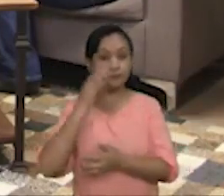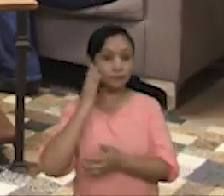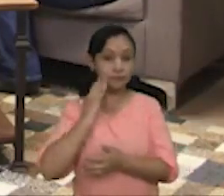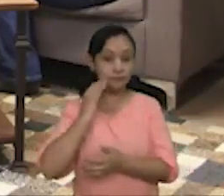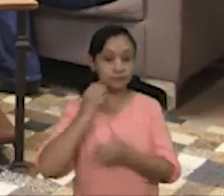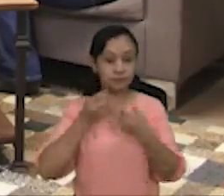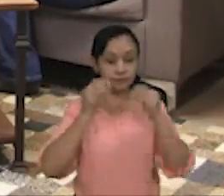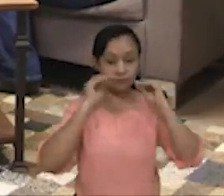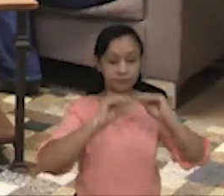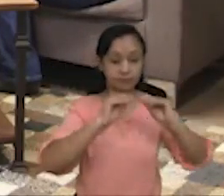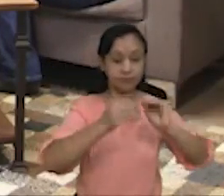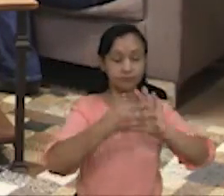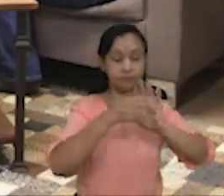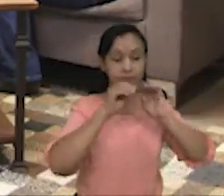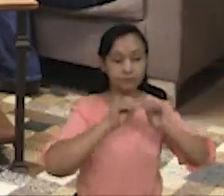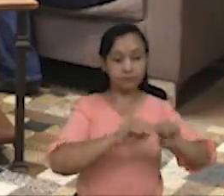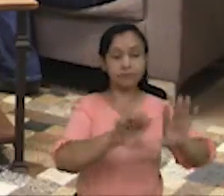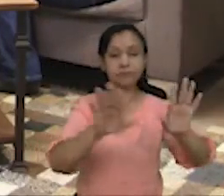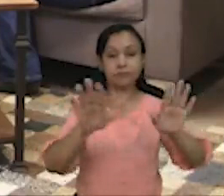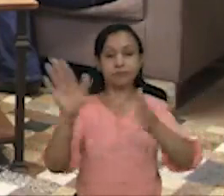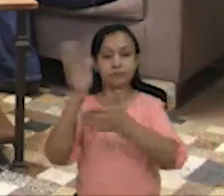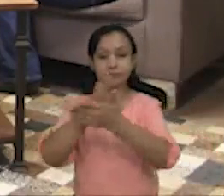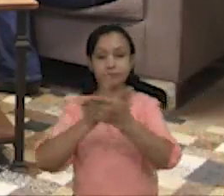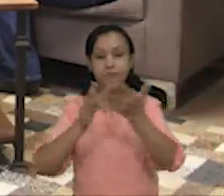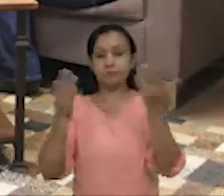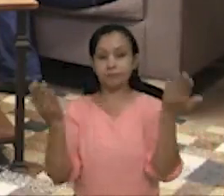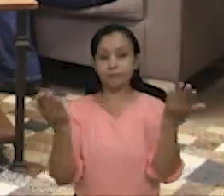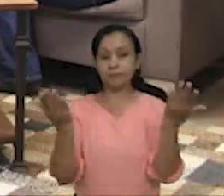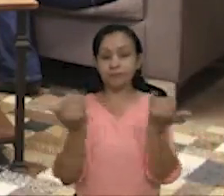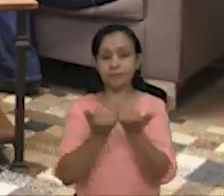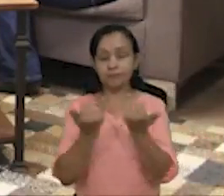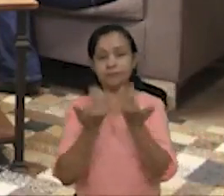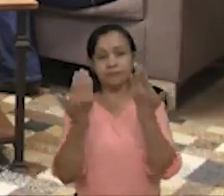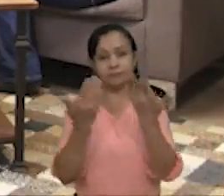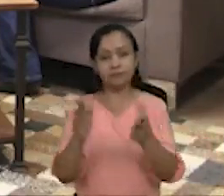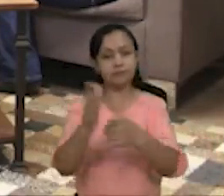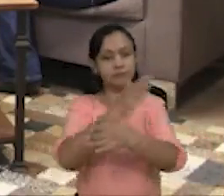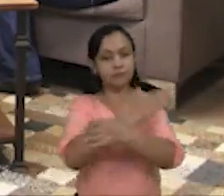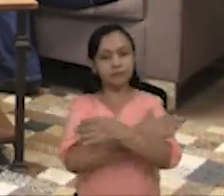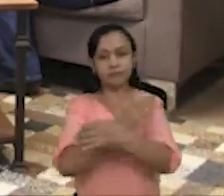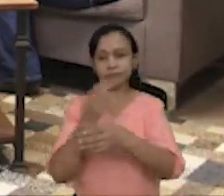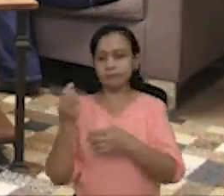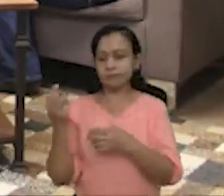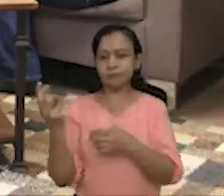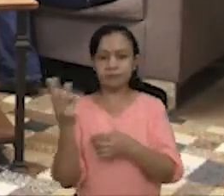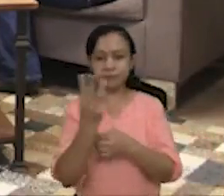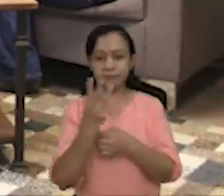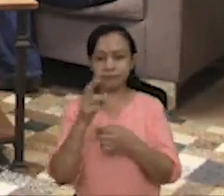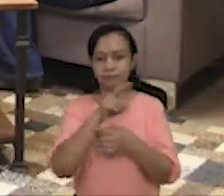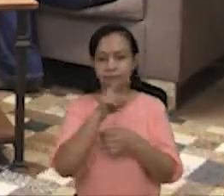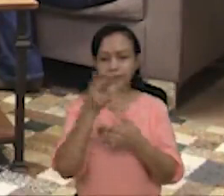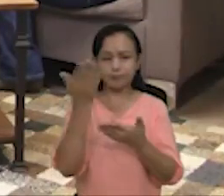compartir al aula de clase. Yo creo que nos habrá pasado a nosotros, que somos también egresados, yo creo que los tres somos licenciados de la misma